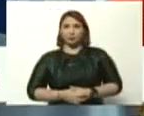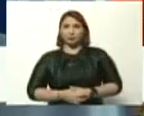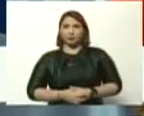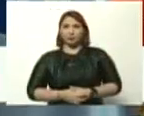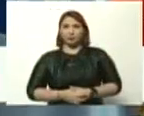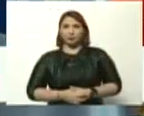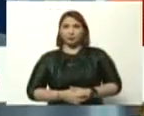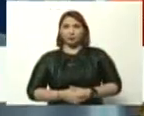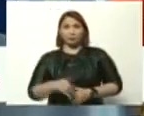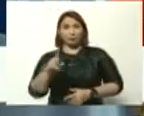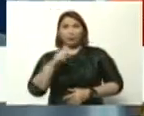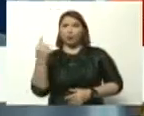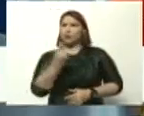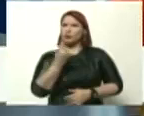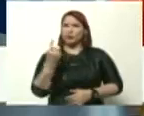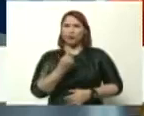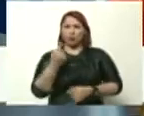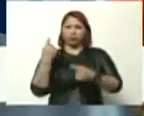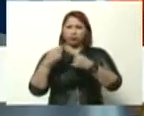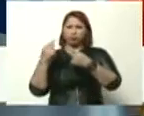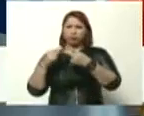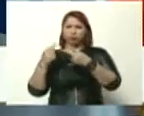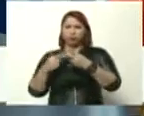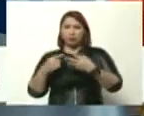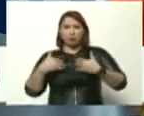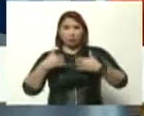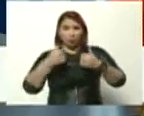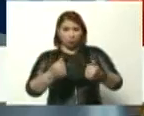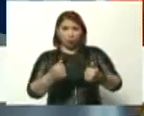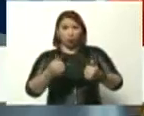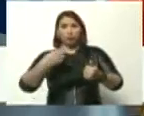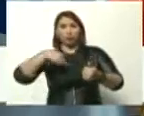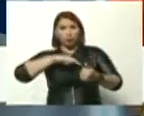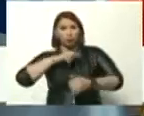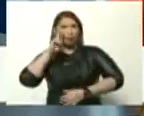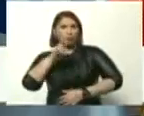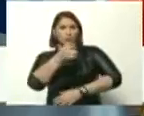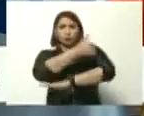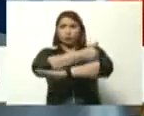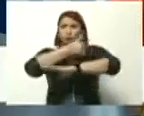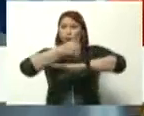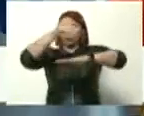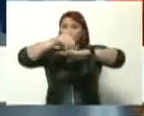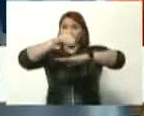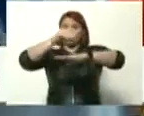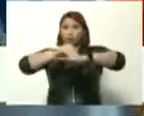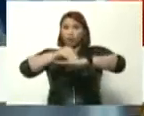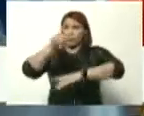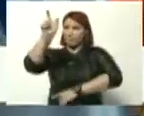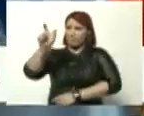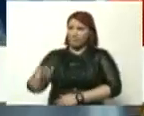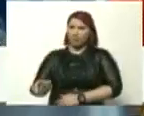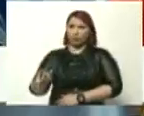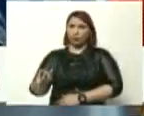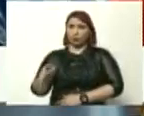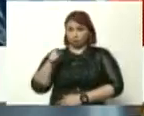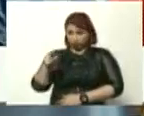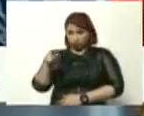No es solo un caso, de seguro, ¿no? En vista de la denuncia, los funcionarios solicitaron a la víctima, que fue la